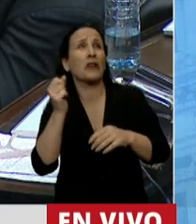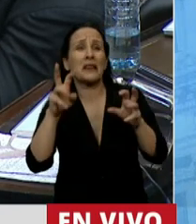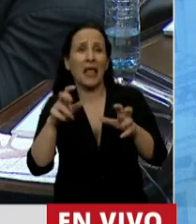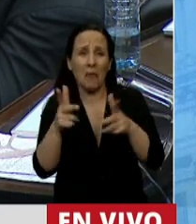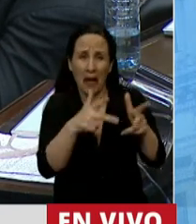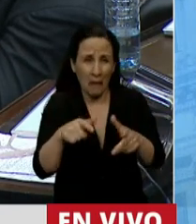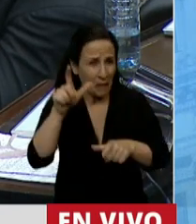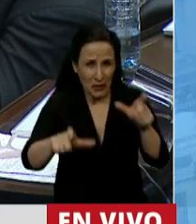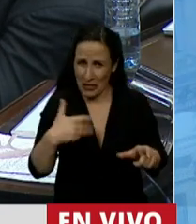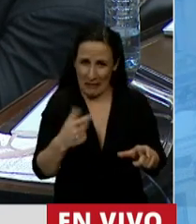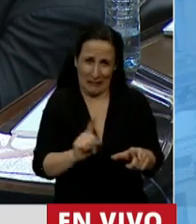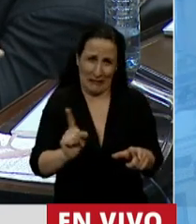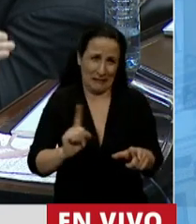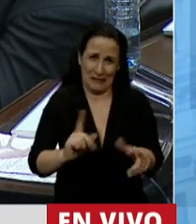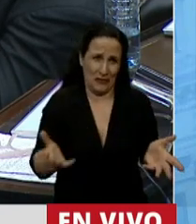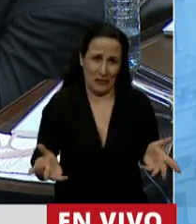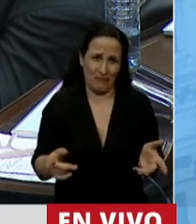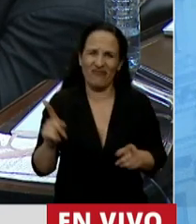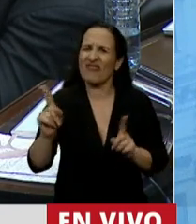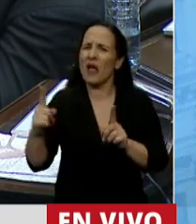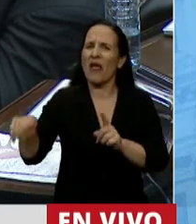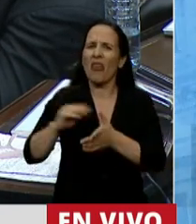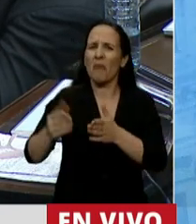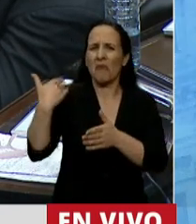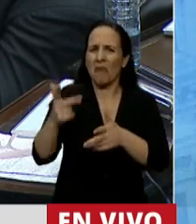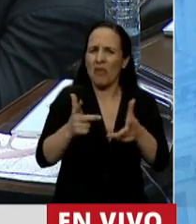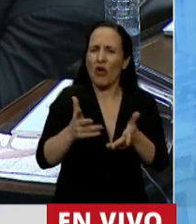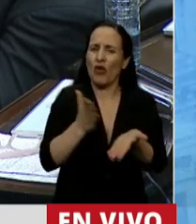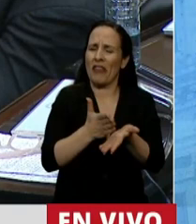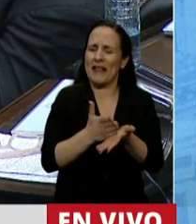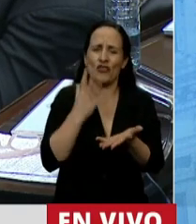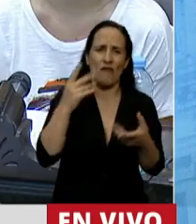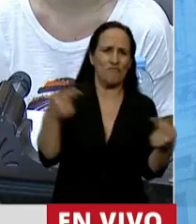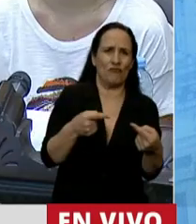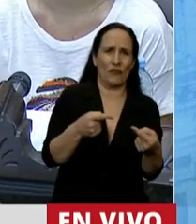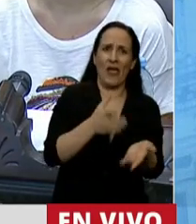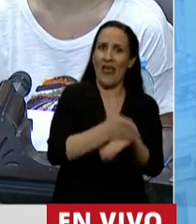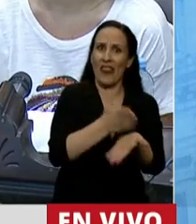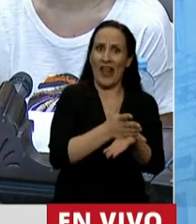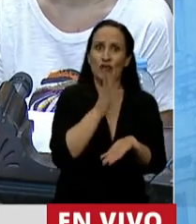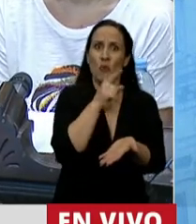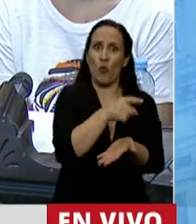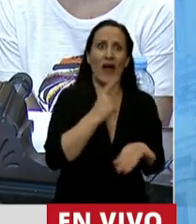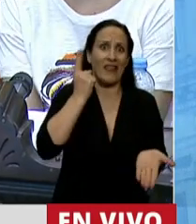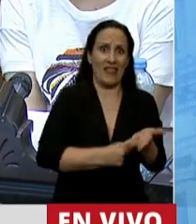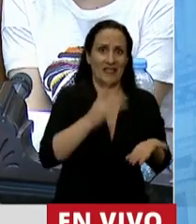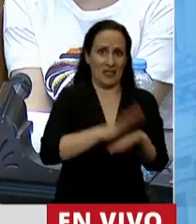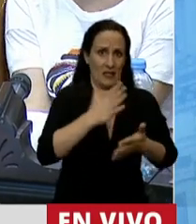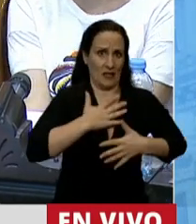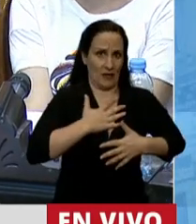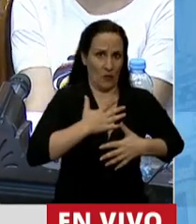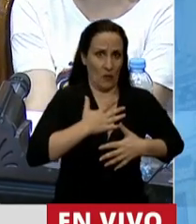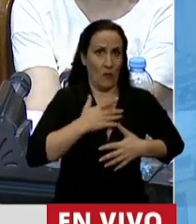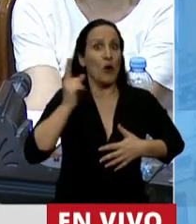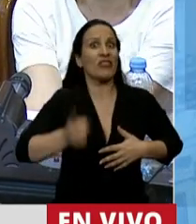argentinos. Hay un choque de derechos, como había dicho alguno de los diputados anteriores, entre el claro derecho que tiene la mujer a decidir sobre su cuerpo,